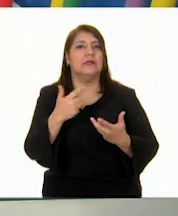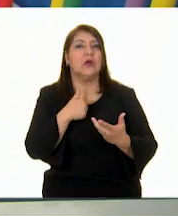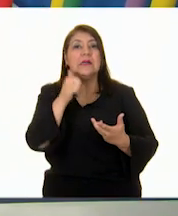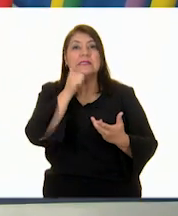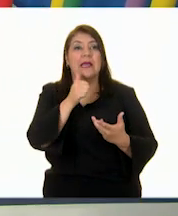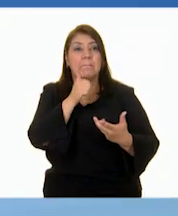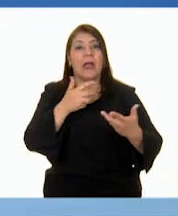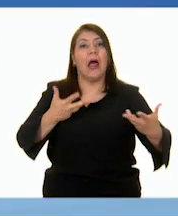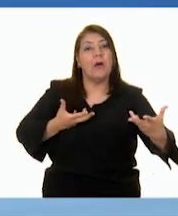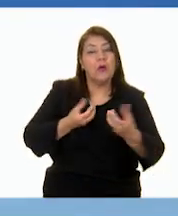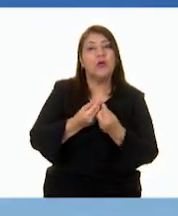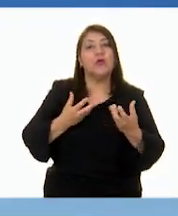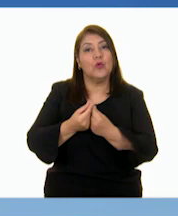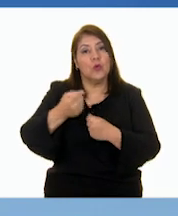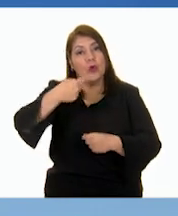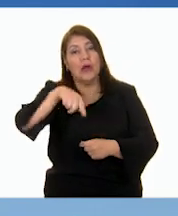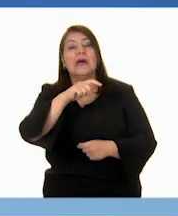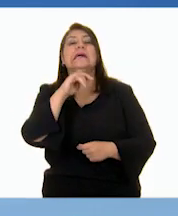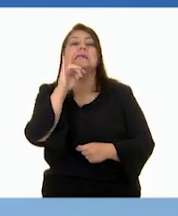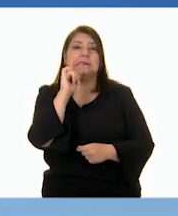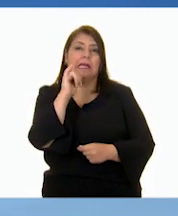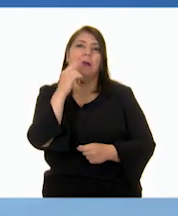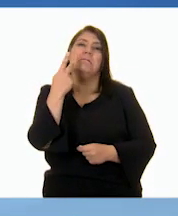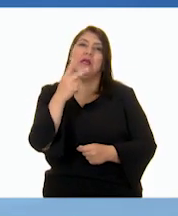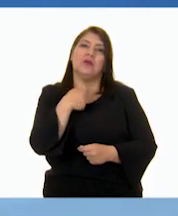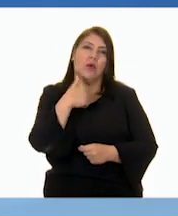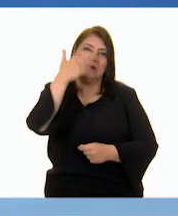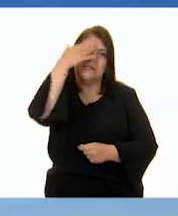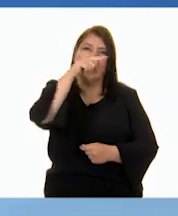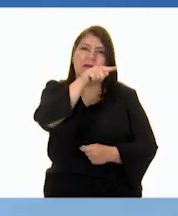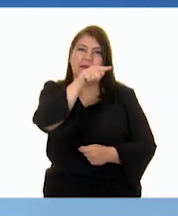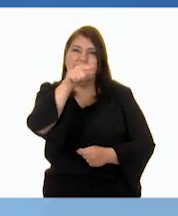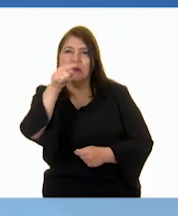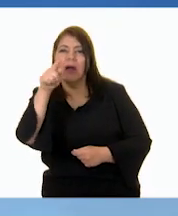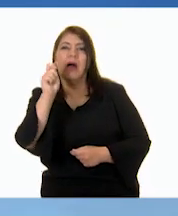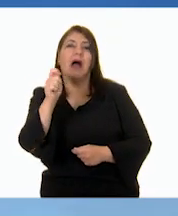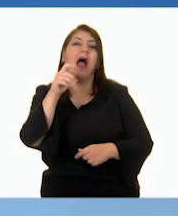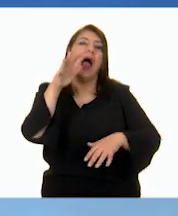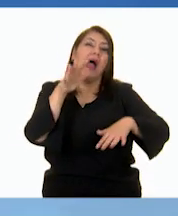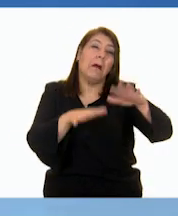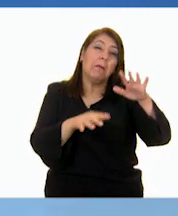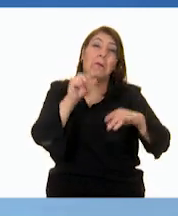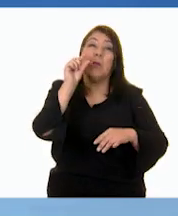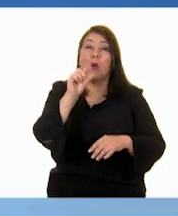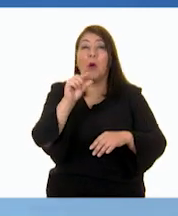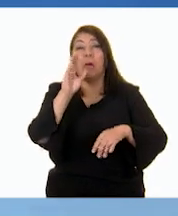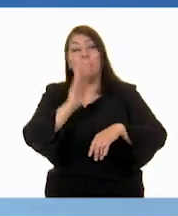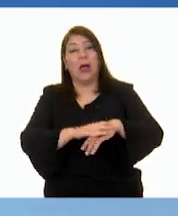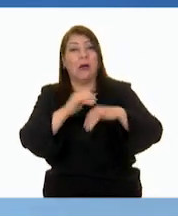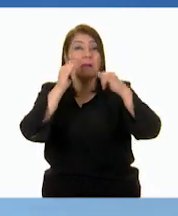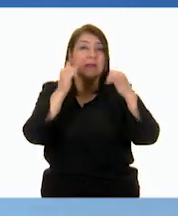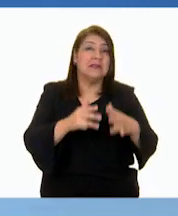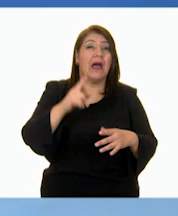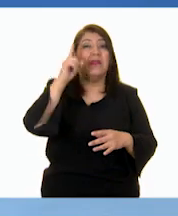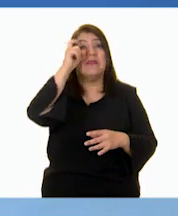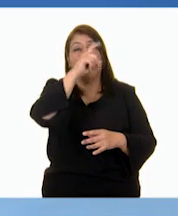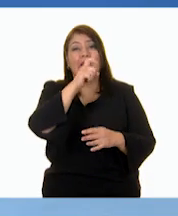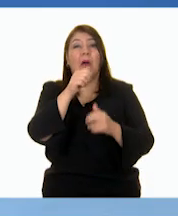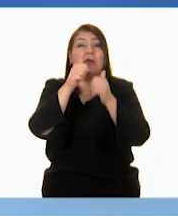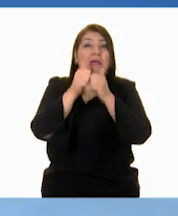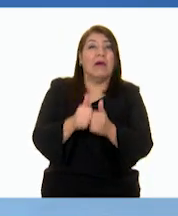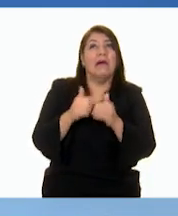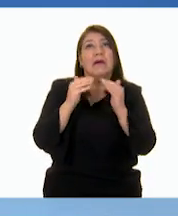ustedes, pero sé que hay muchas niñas y niños a los que se les ha hecho más difícil estudiar desde